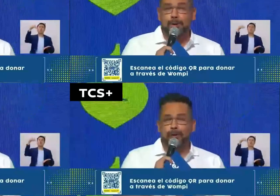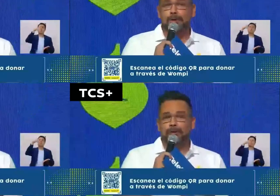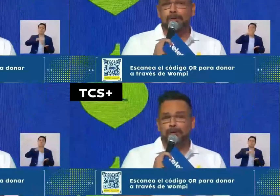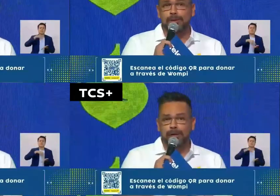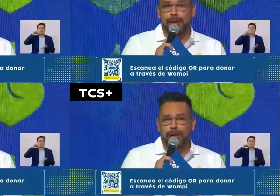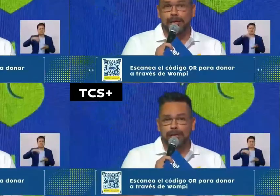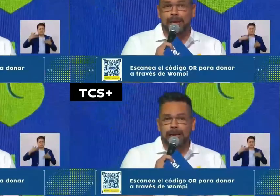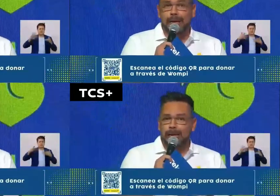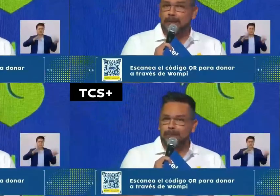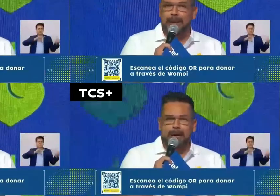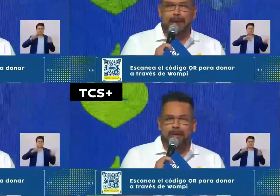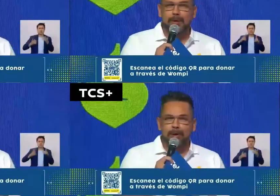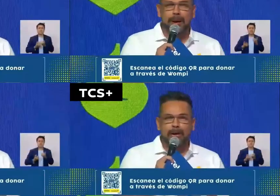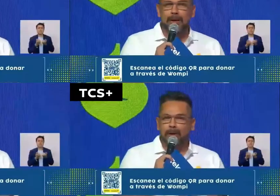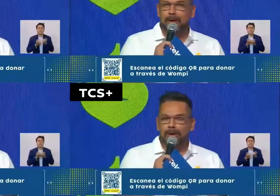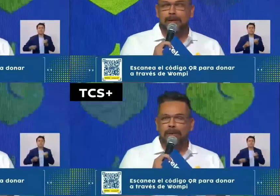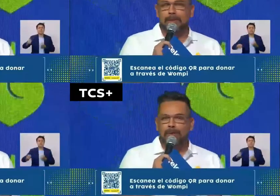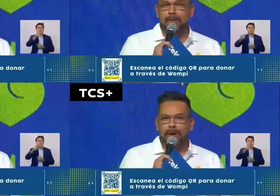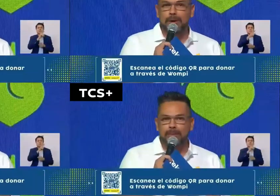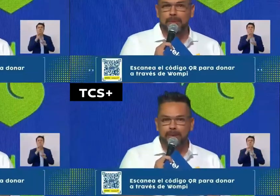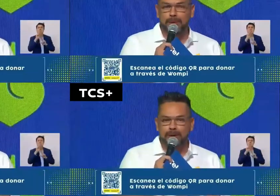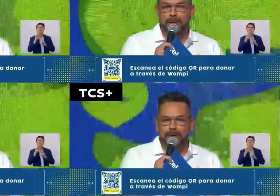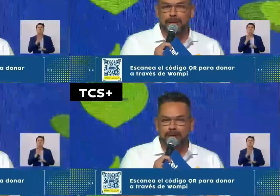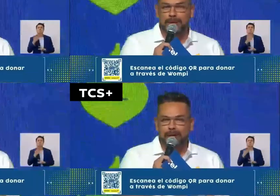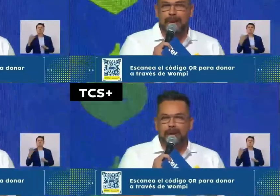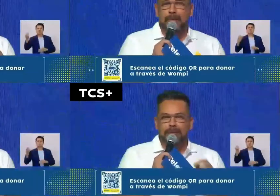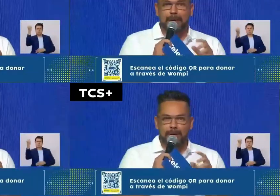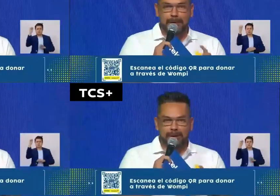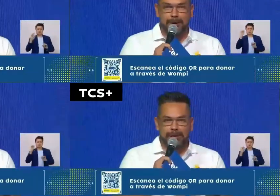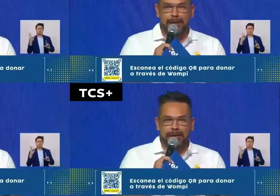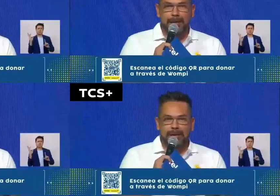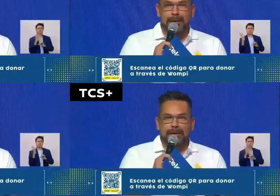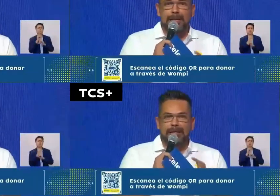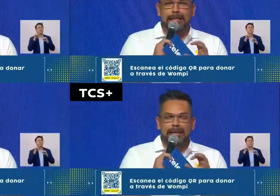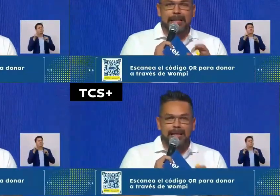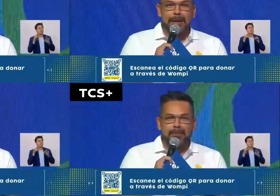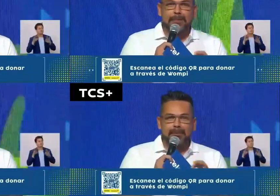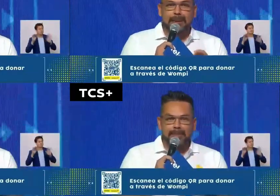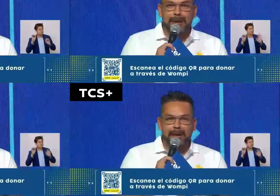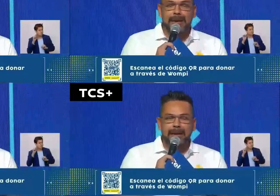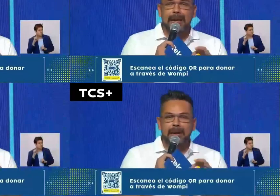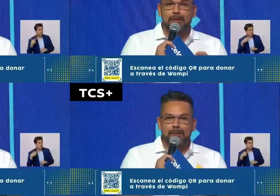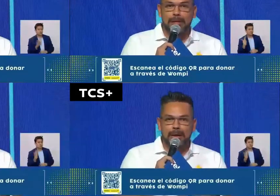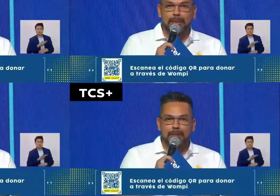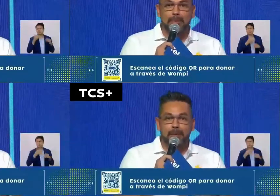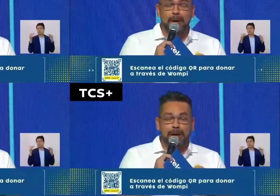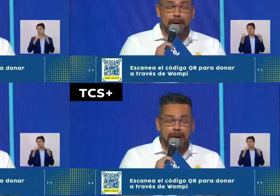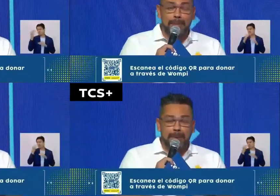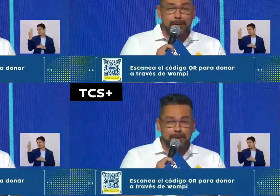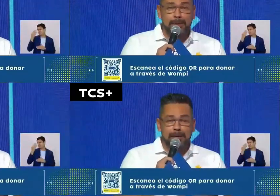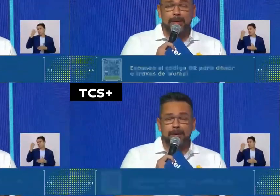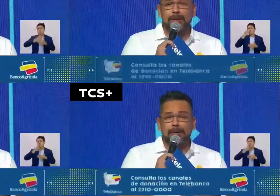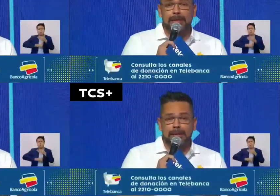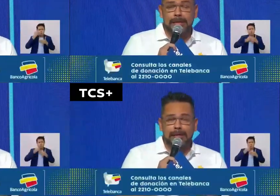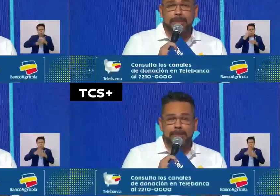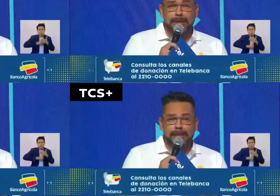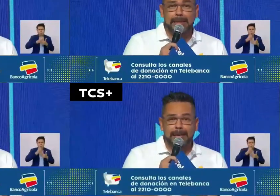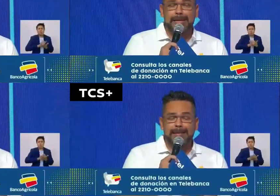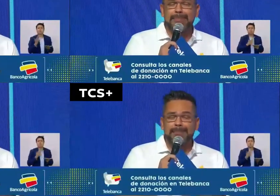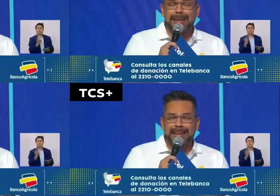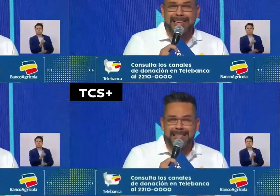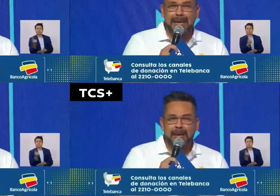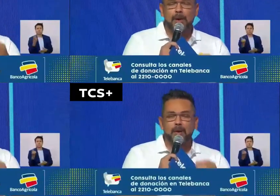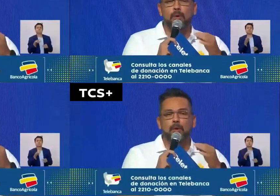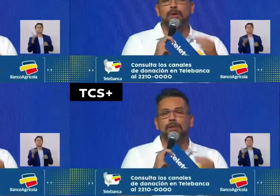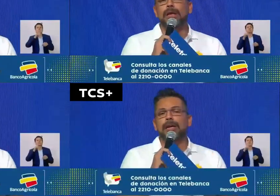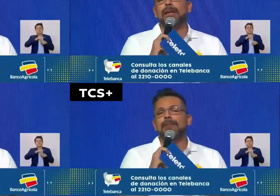con todos ustedes, esperando lograr cosas muy importantes. Pero eso sí, tenemos también que luchar porque las personas con